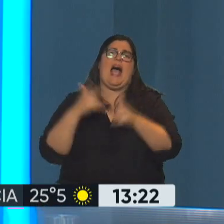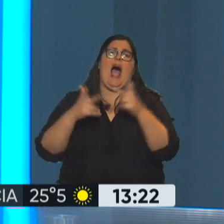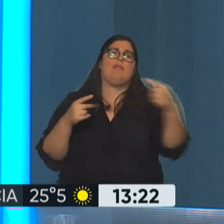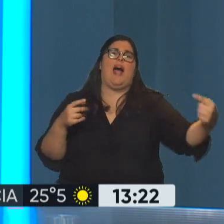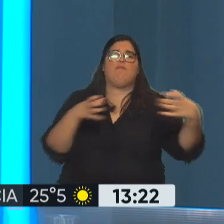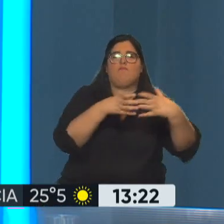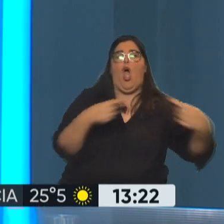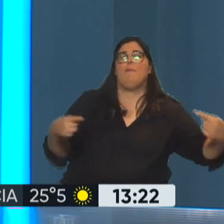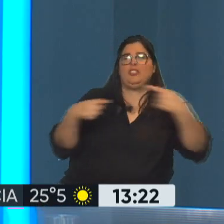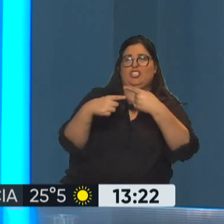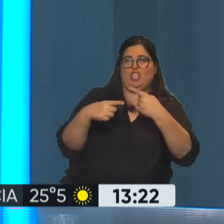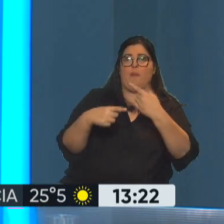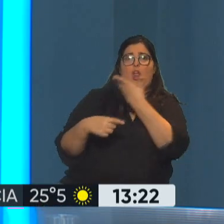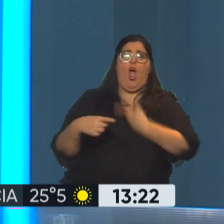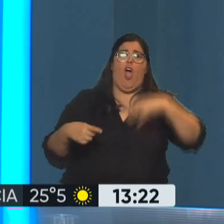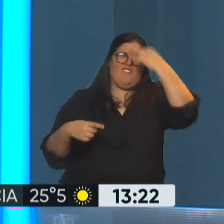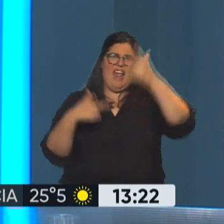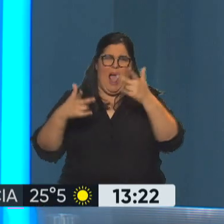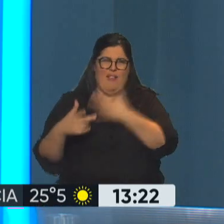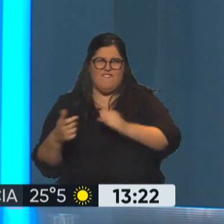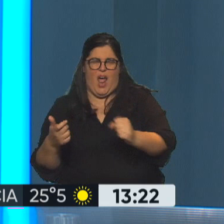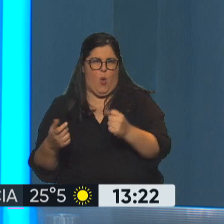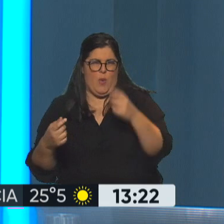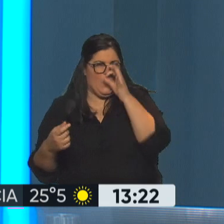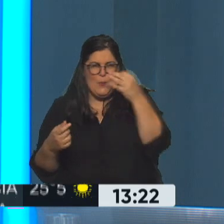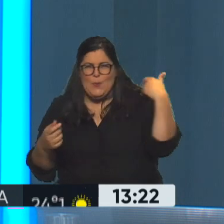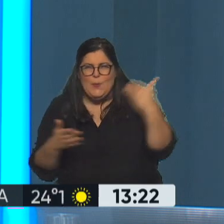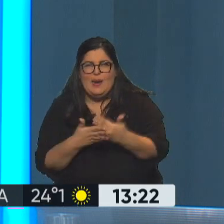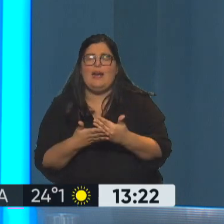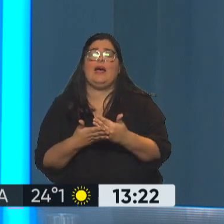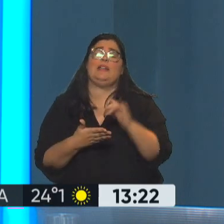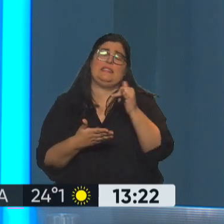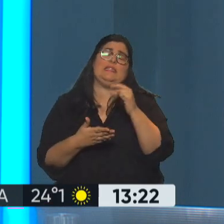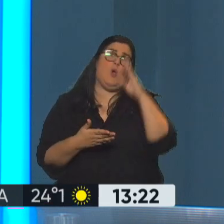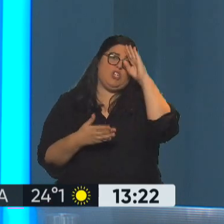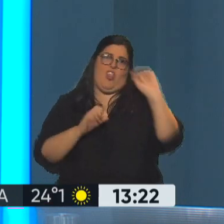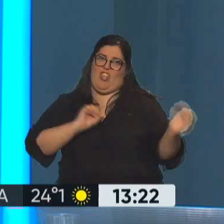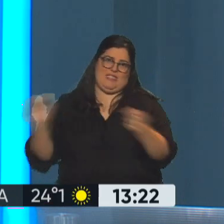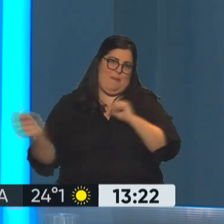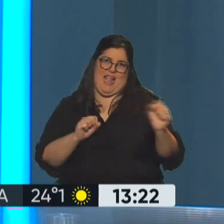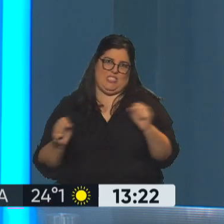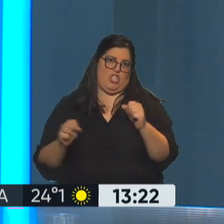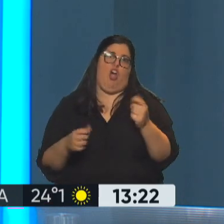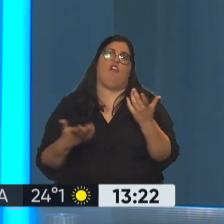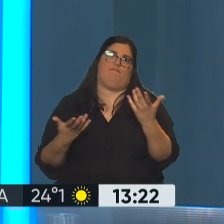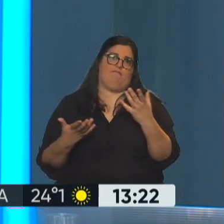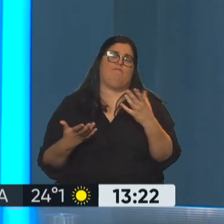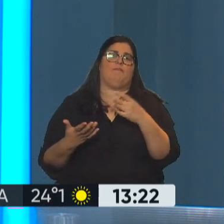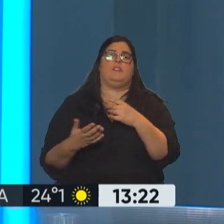Sí, Bolsonaro levanta esa bandera. Es una bandera de desesperación, ¿no? Sí. La viene poniendo. O